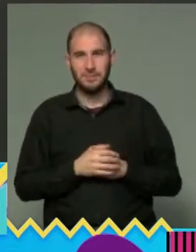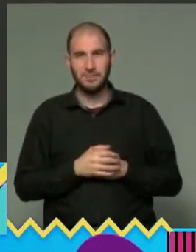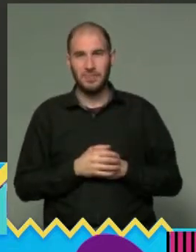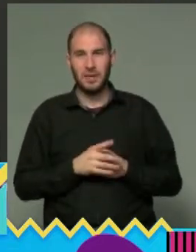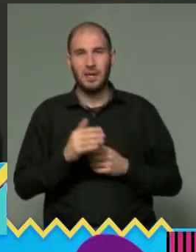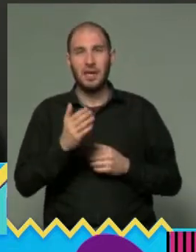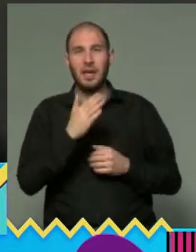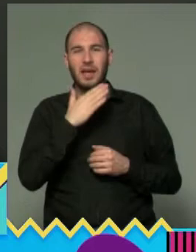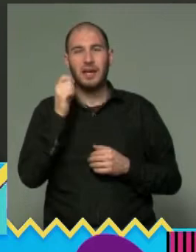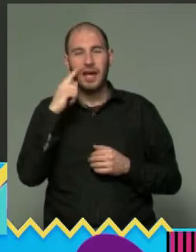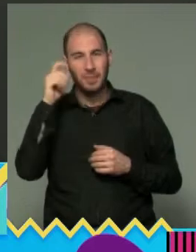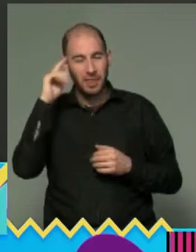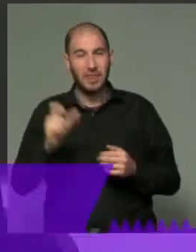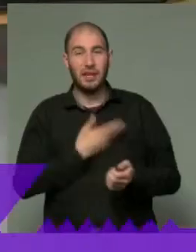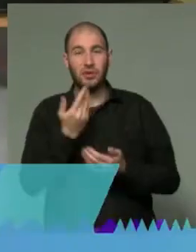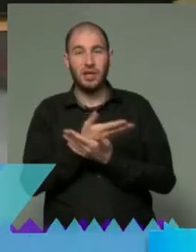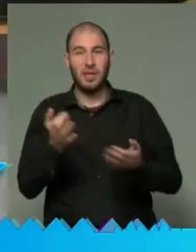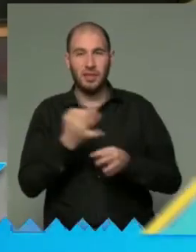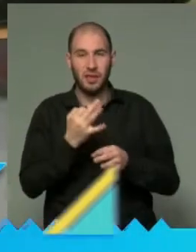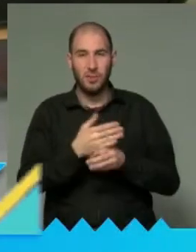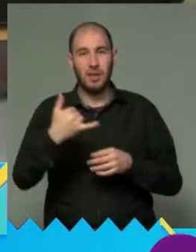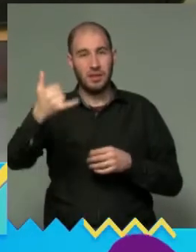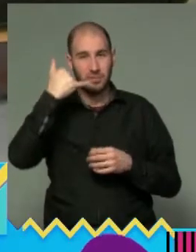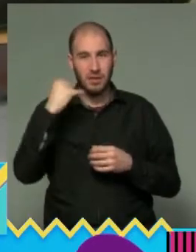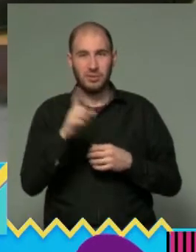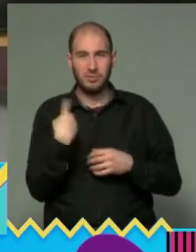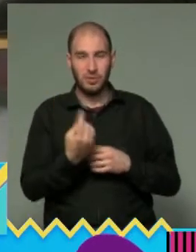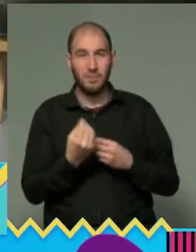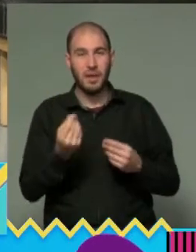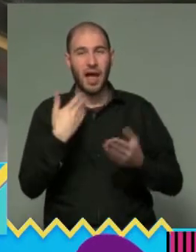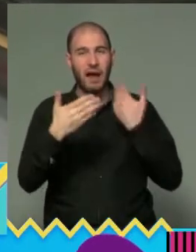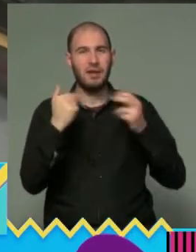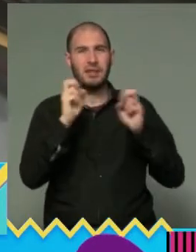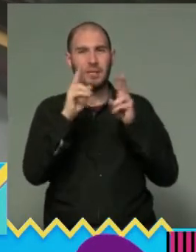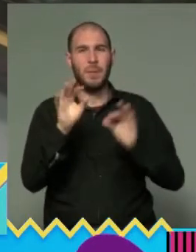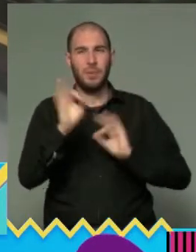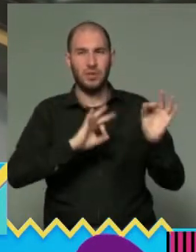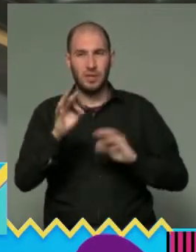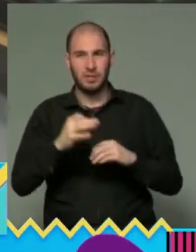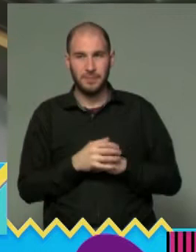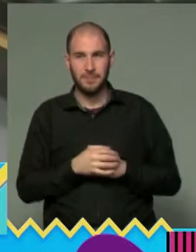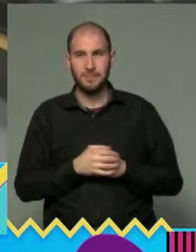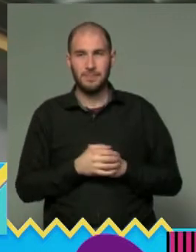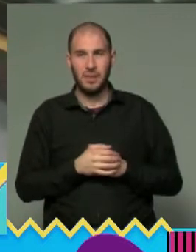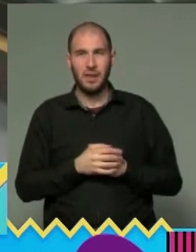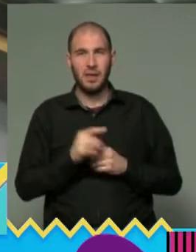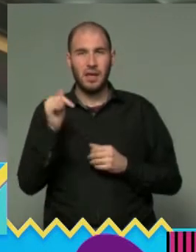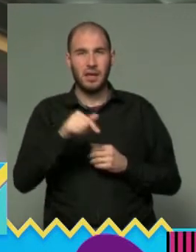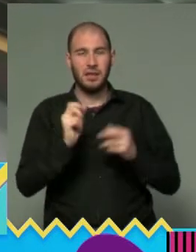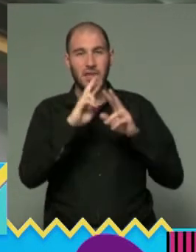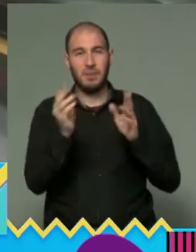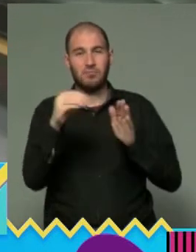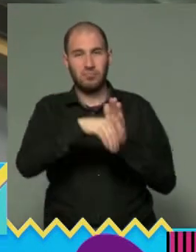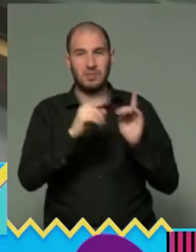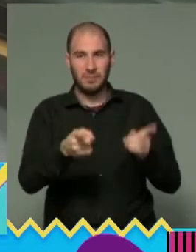Bien, Jaime Correas, director general de escuelas, entonces se comunicaba con nosotros para hablar acerca de este proyecto y obviamente que se metieron otros